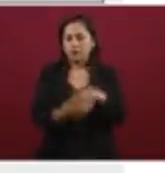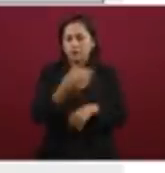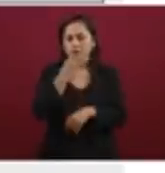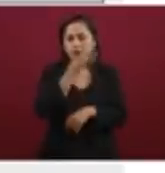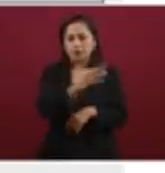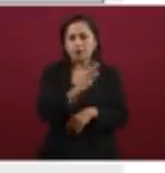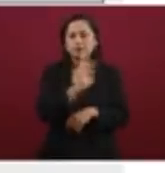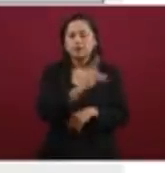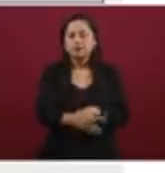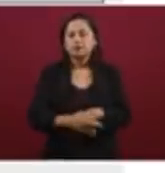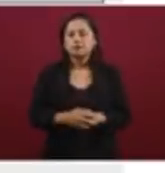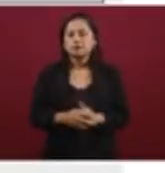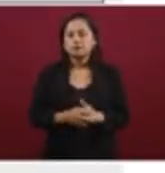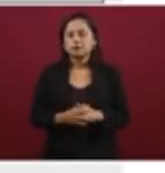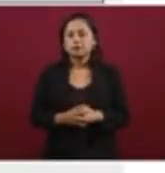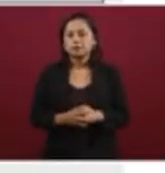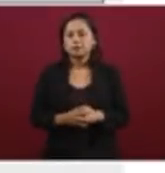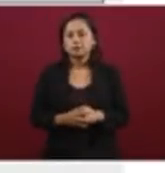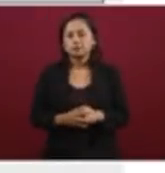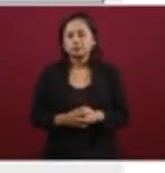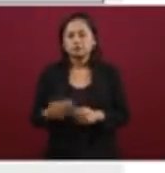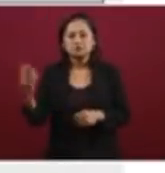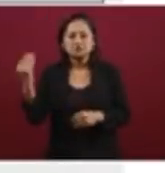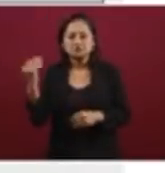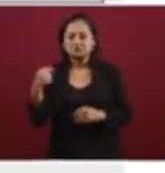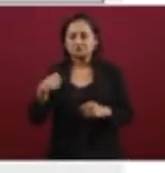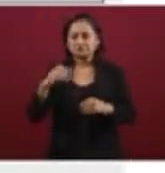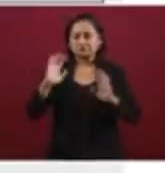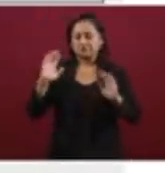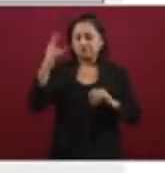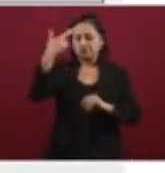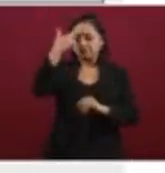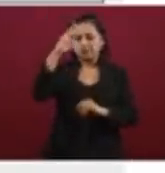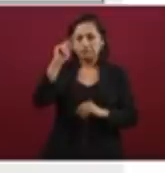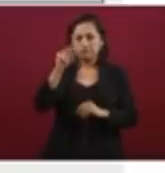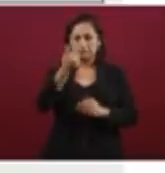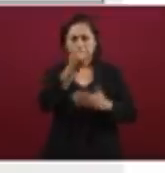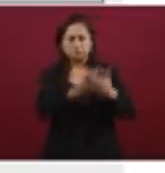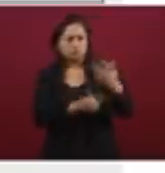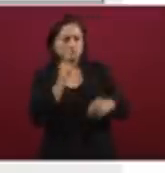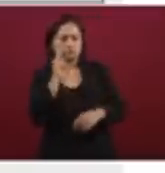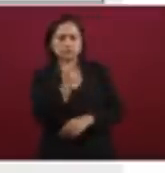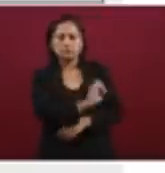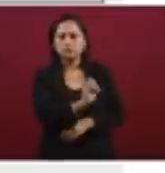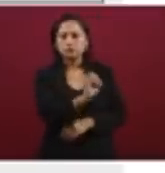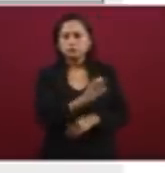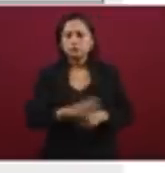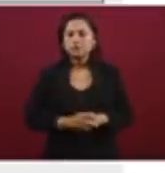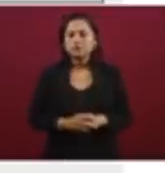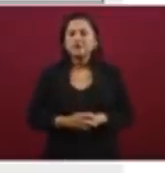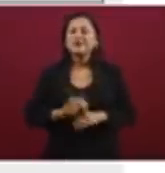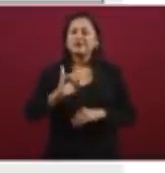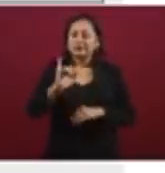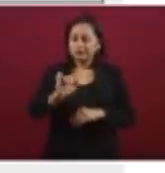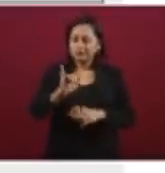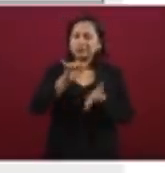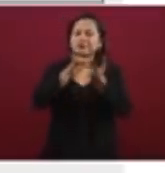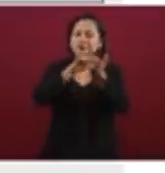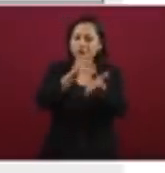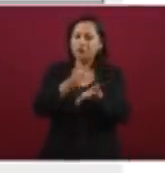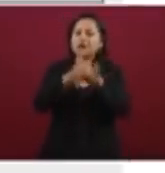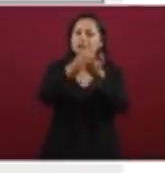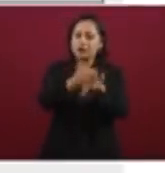no que yo recuerde no no está se está ayudando es que los estados ayudan